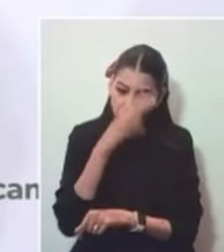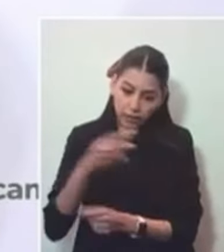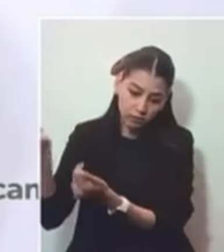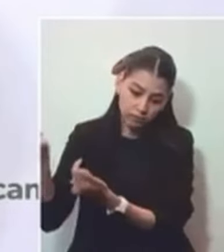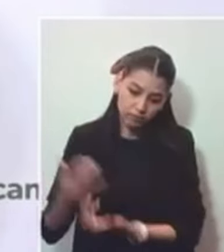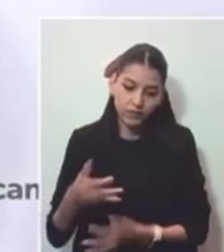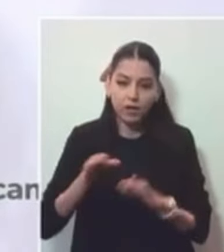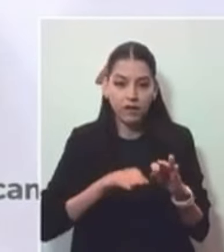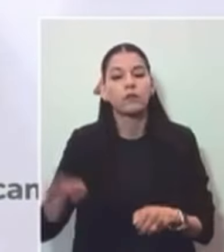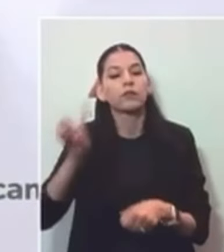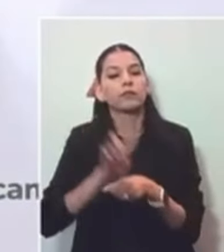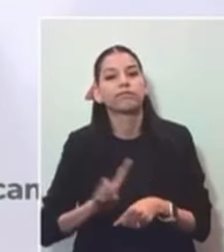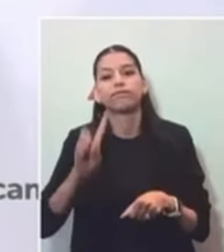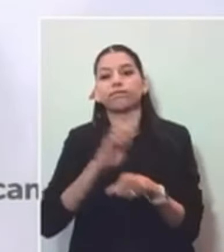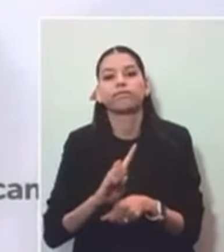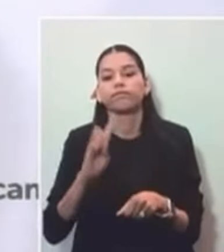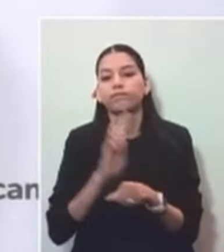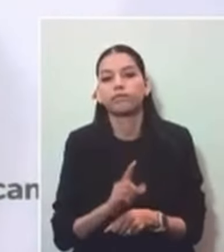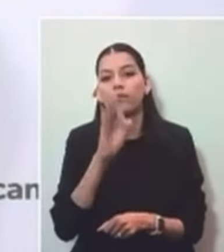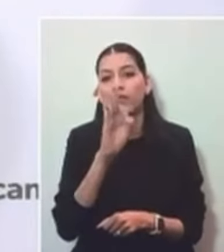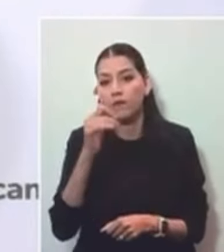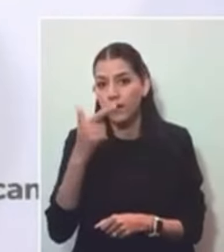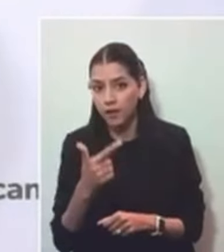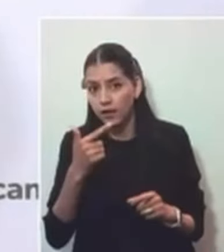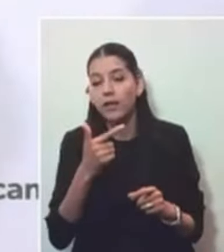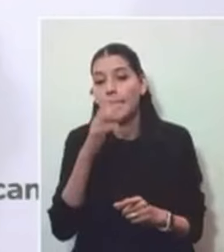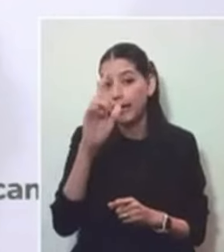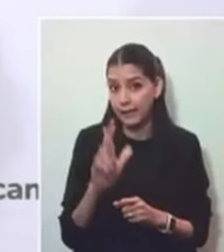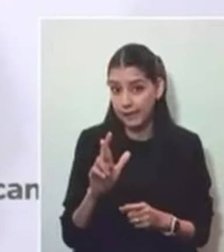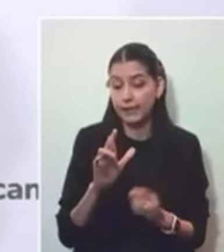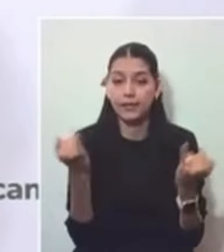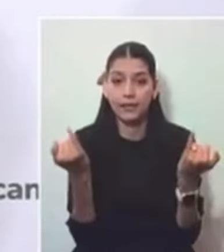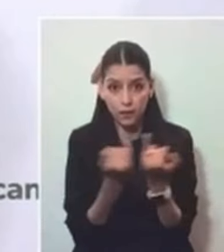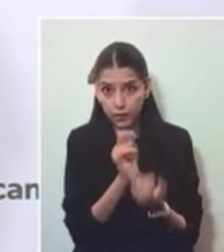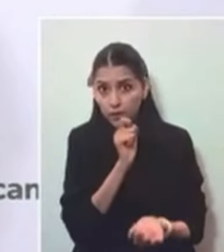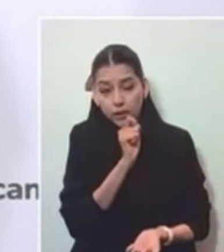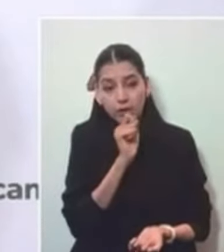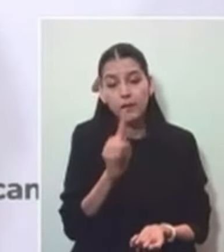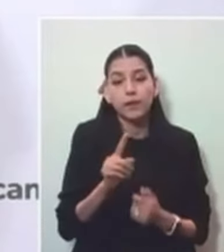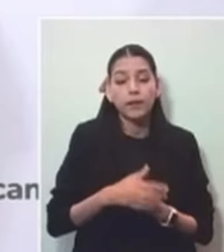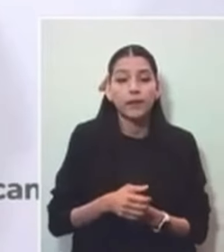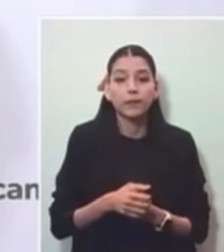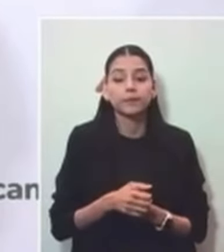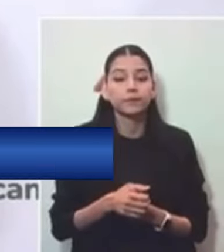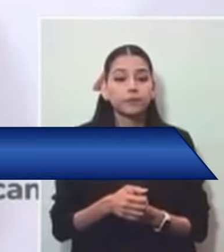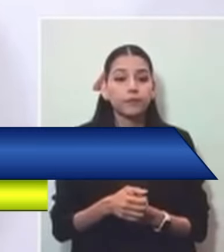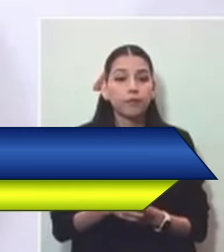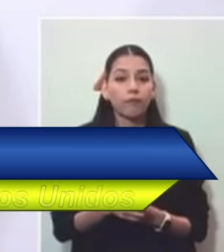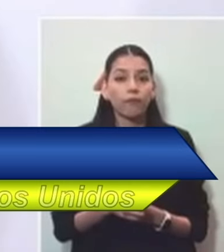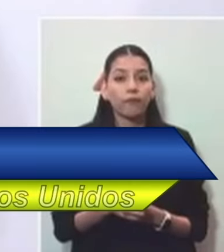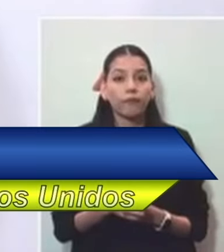trabajamos todos los días con la Fiscalía de la República, con las agencias de